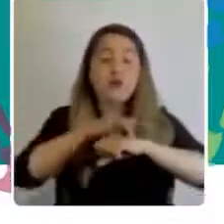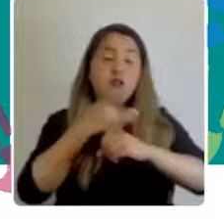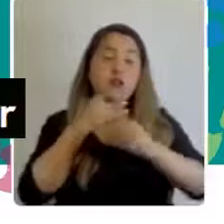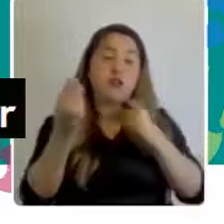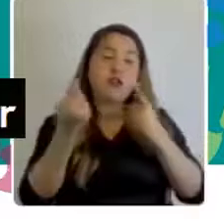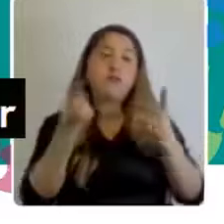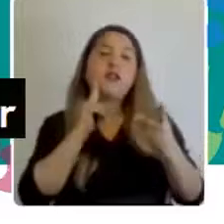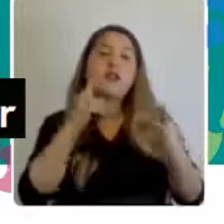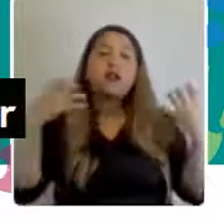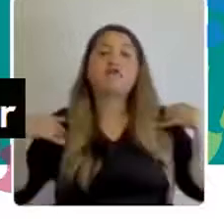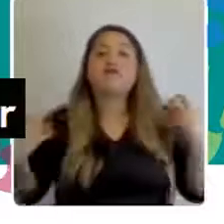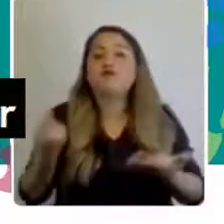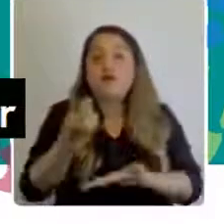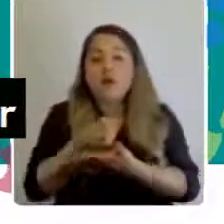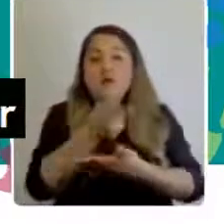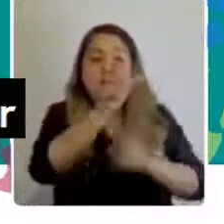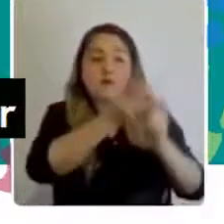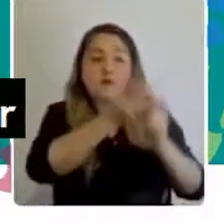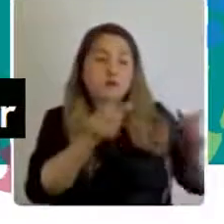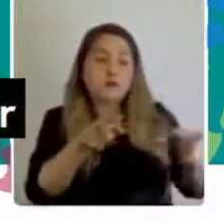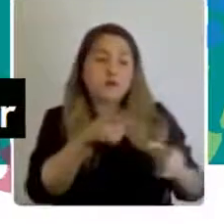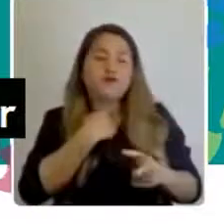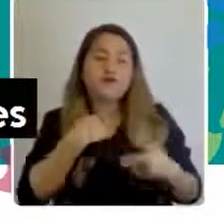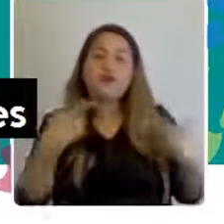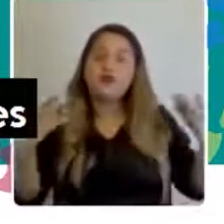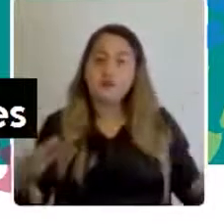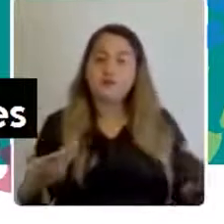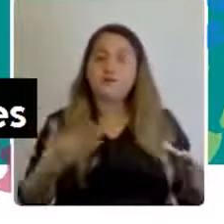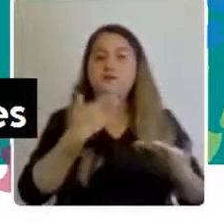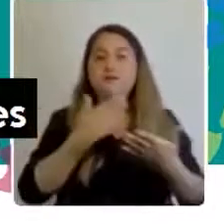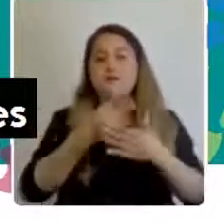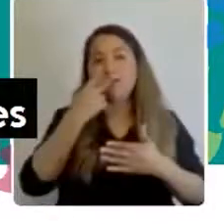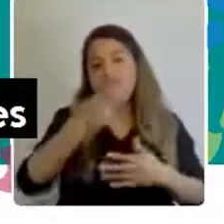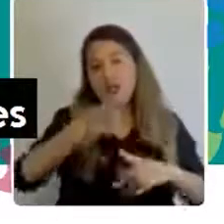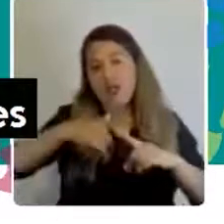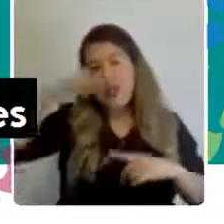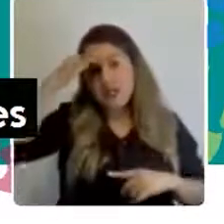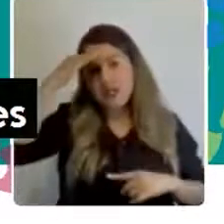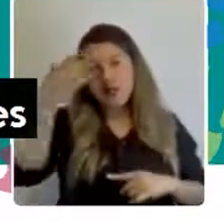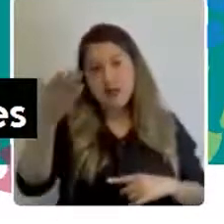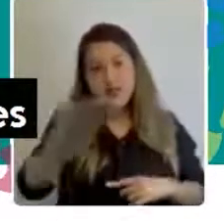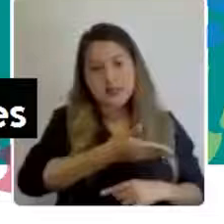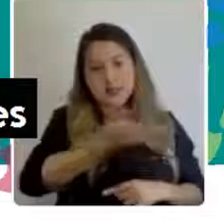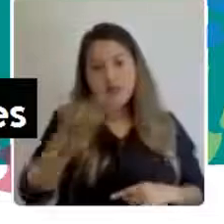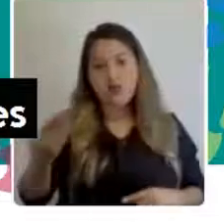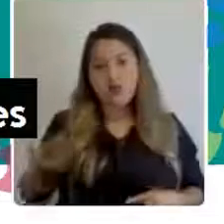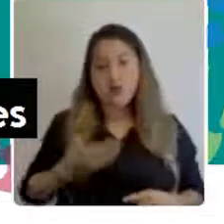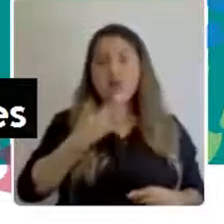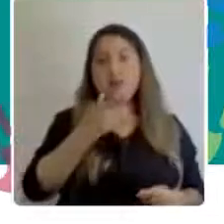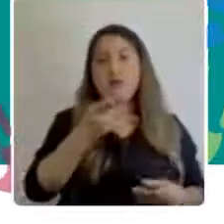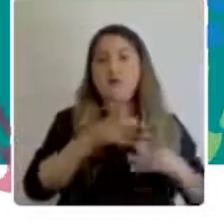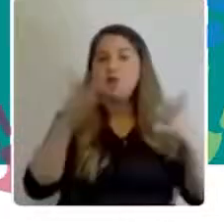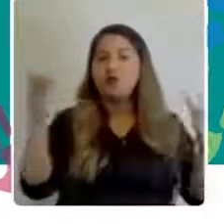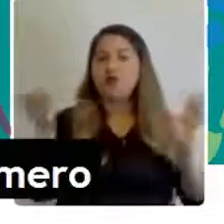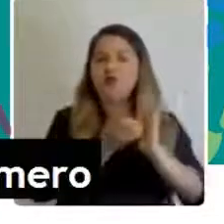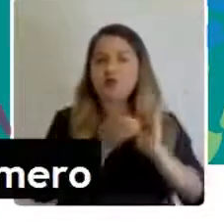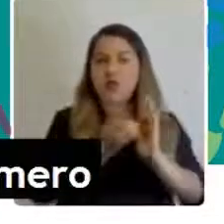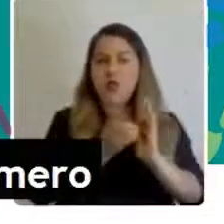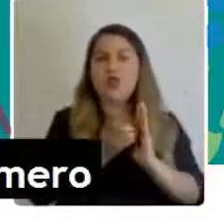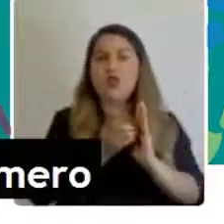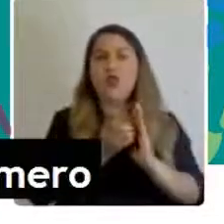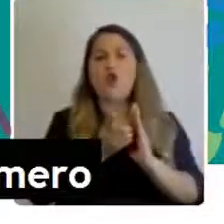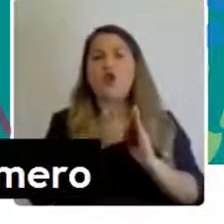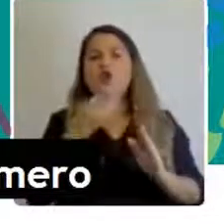gente. Es muy interesante además constatar la experiencia de Italia, porque entre tantos datos tan grandes que nos presentaba Stephen Groft y usted